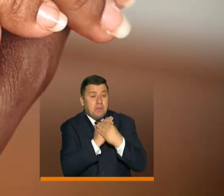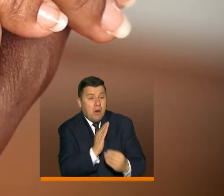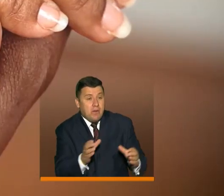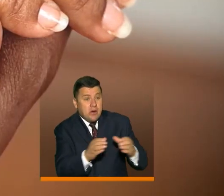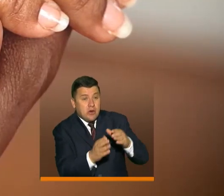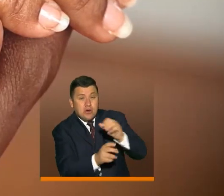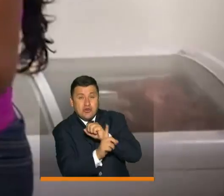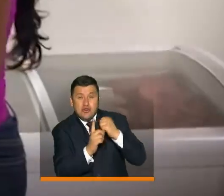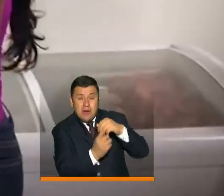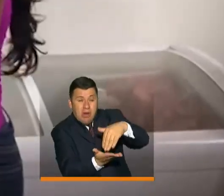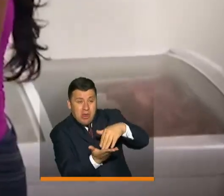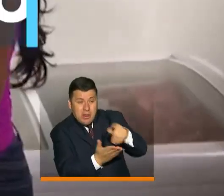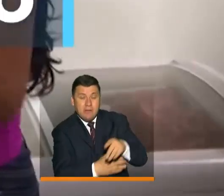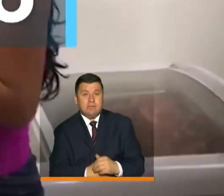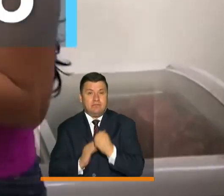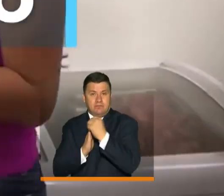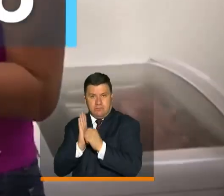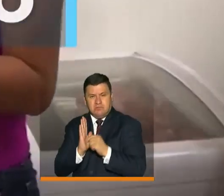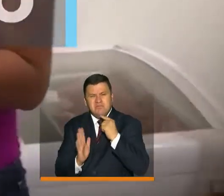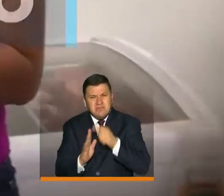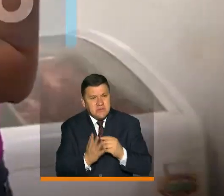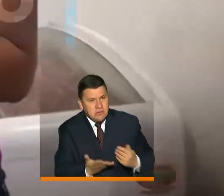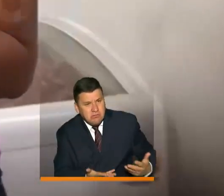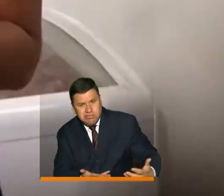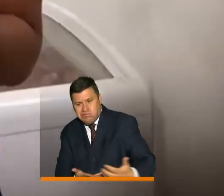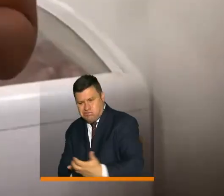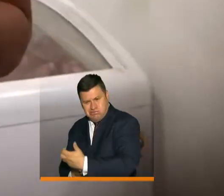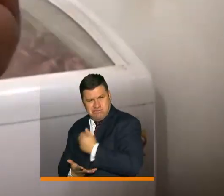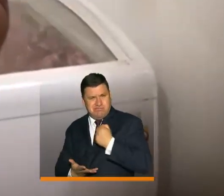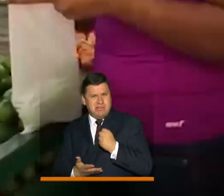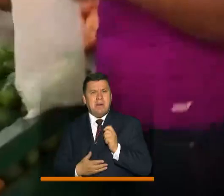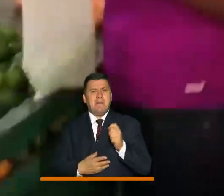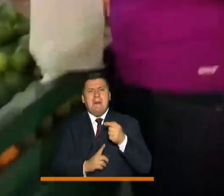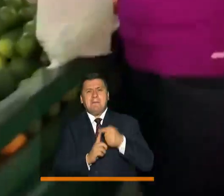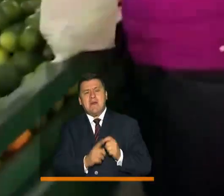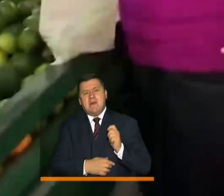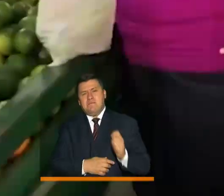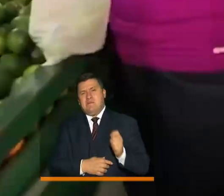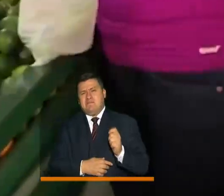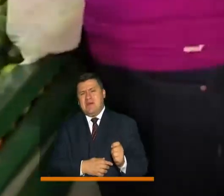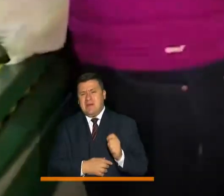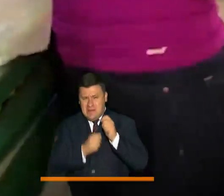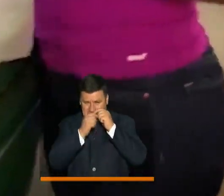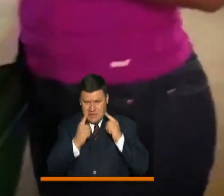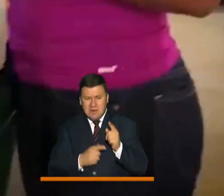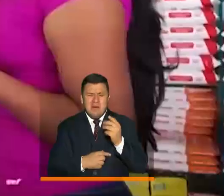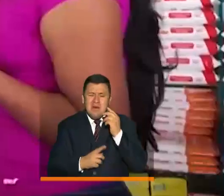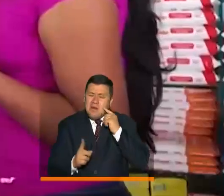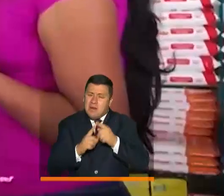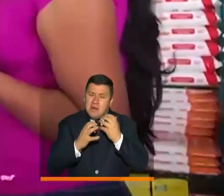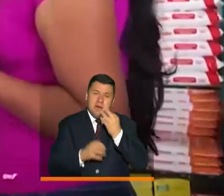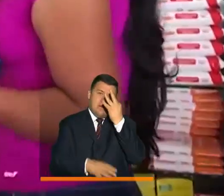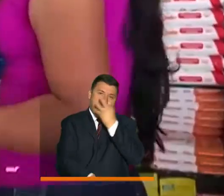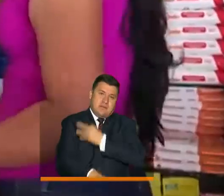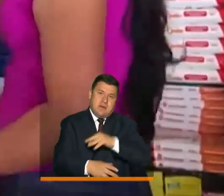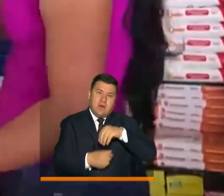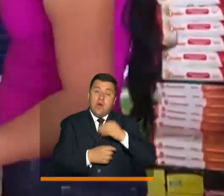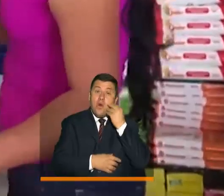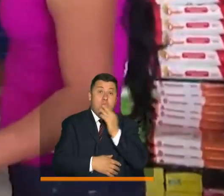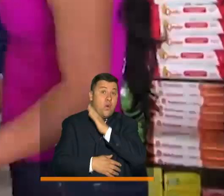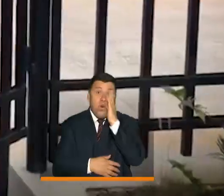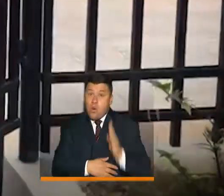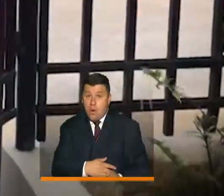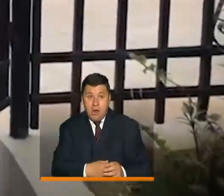de la sociedad. El programa Ingreso Solidario, una renta básica de emergencia que se propuso llegar a los 3 millones de hogares que nunca